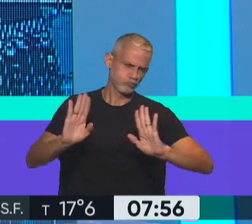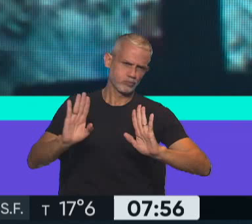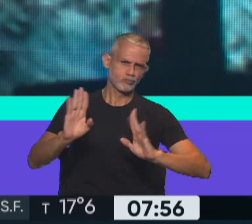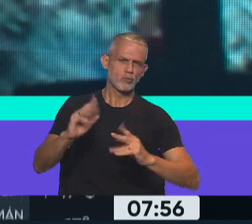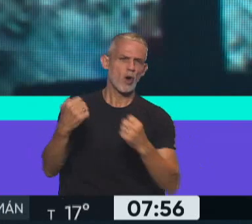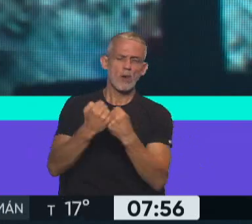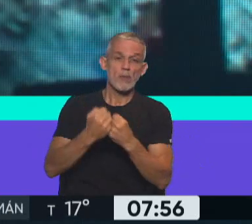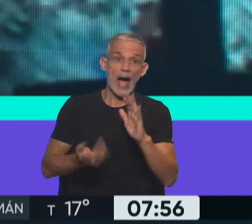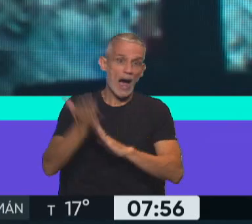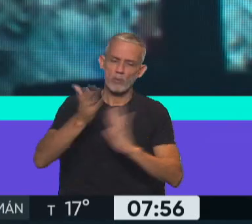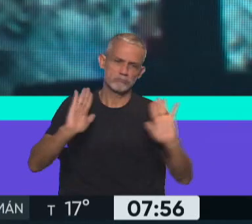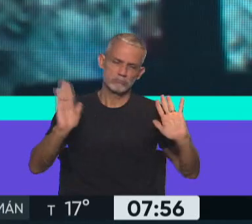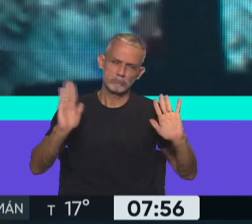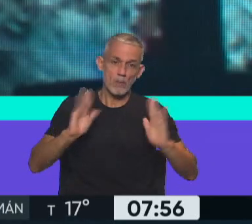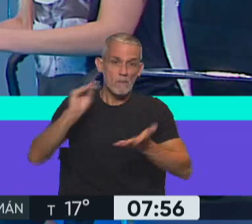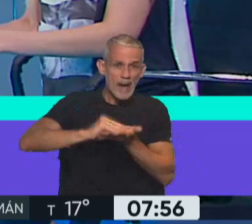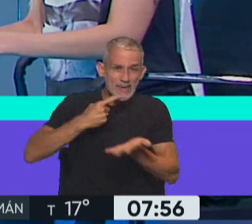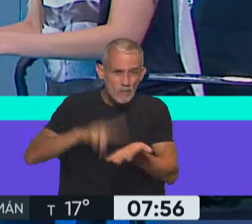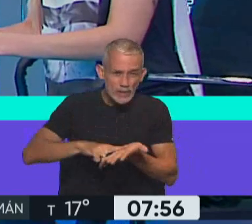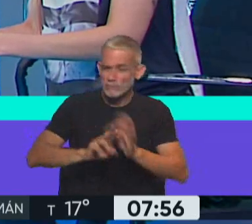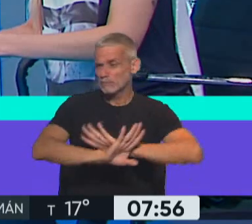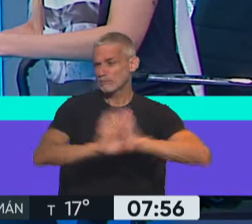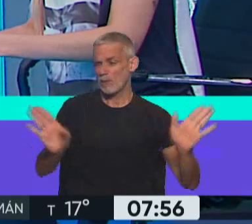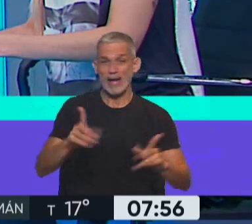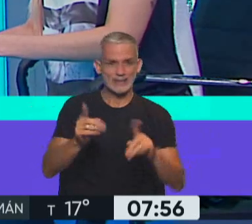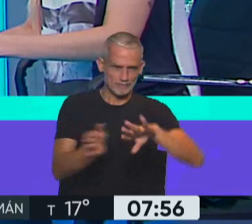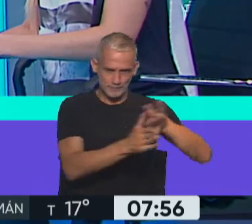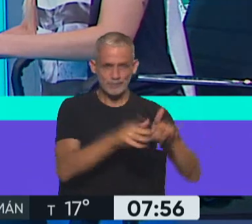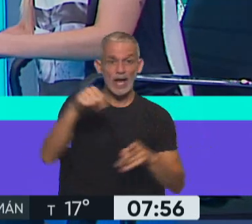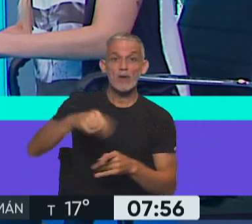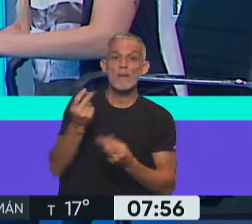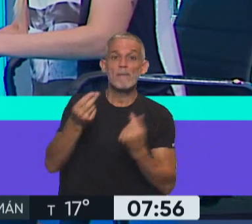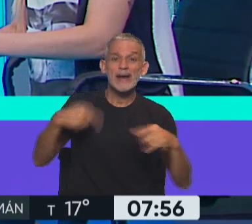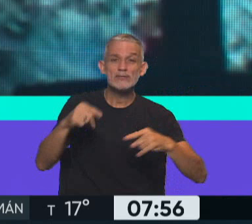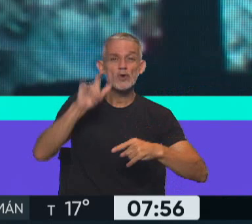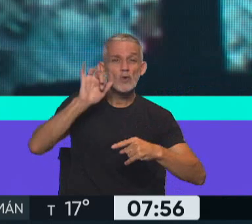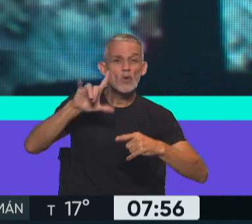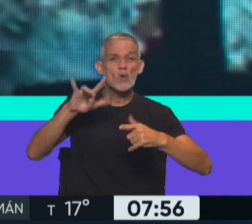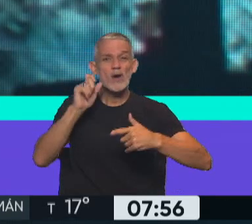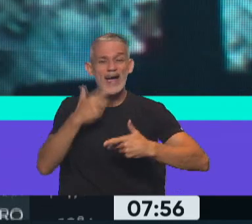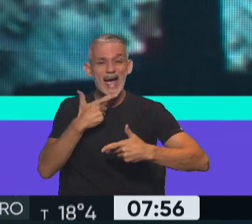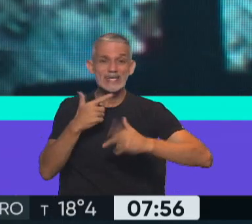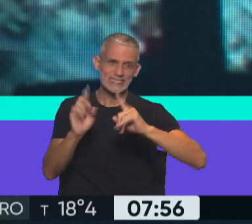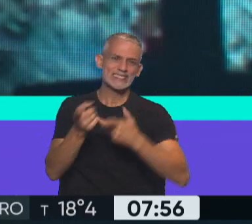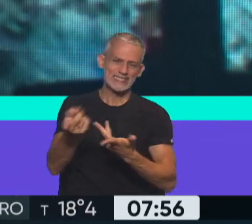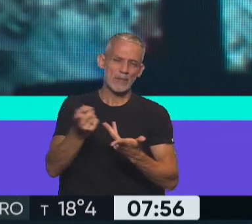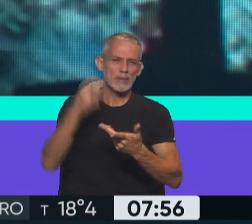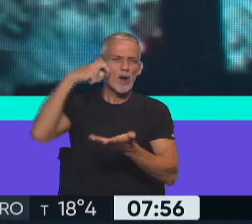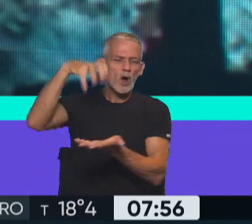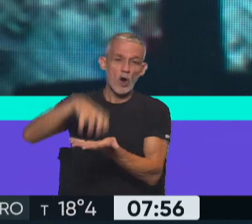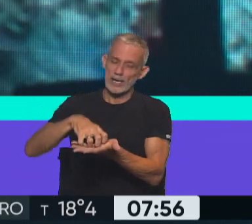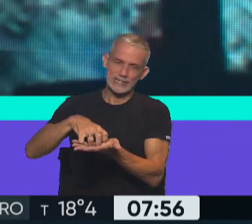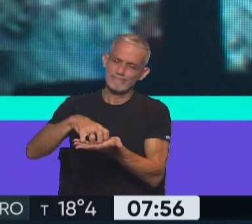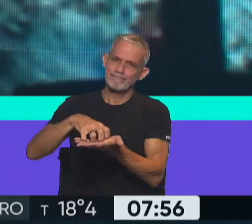no quería aumentos, no quería más impuestos. El tema tarifario seguramente también va a mezclar en el Congreso Nacional